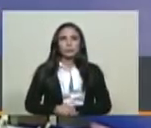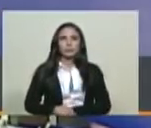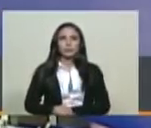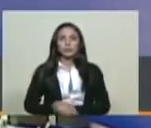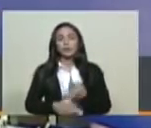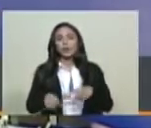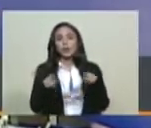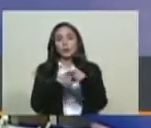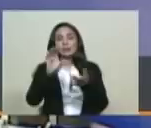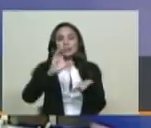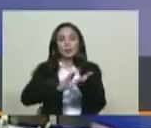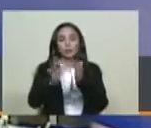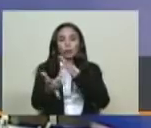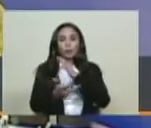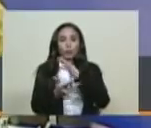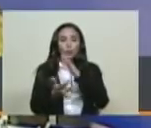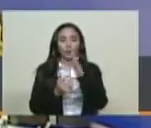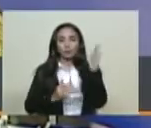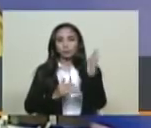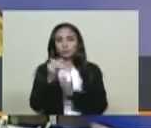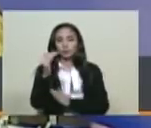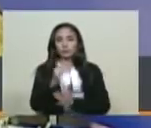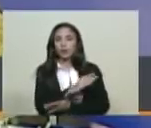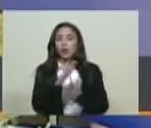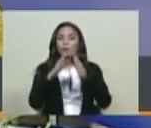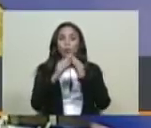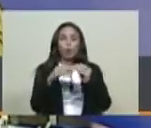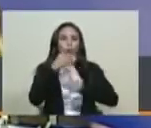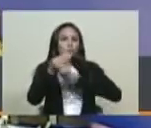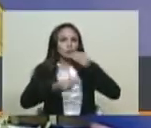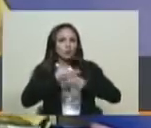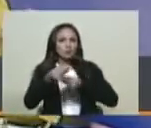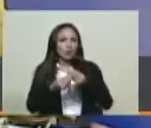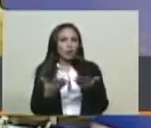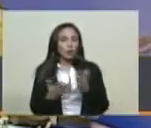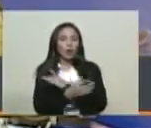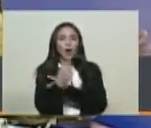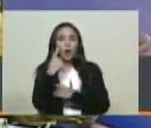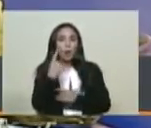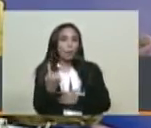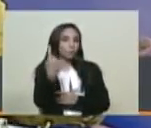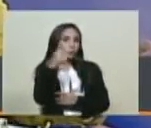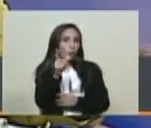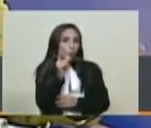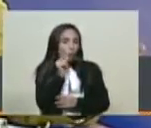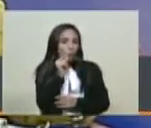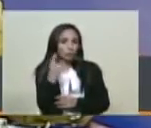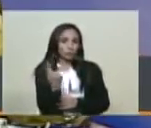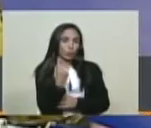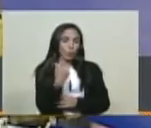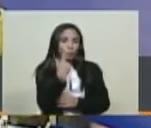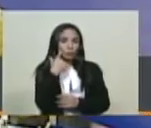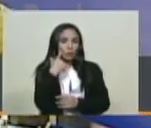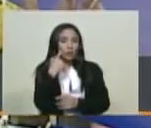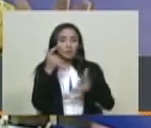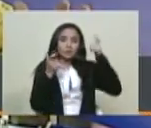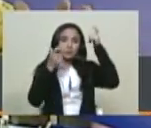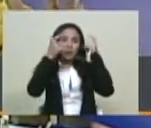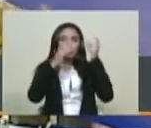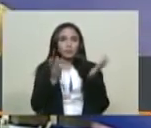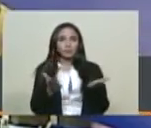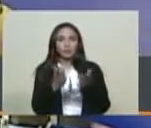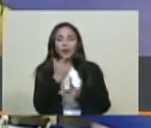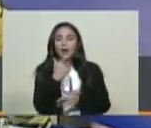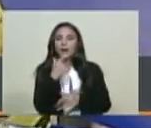de alta tecnología también. Todo esto es creación de un solo hombre, Hugo